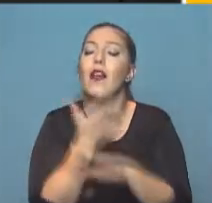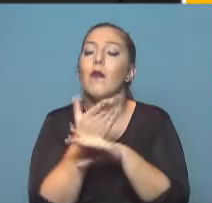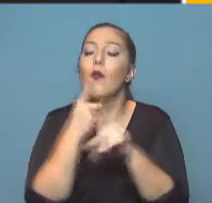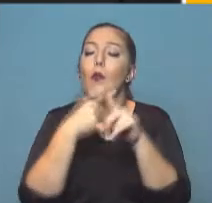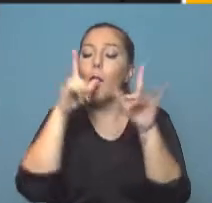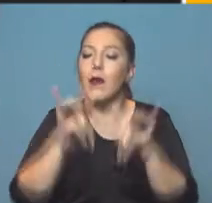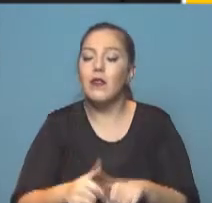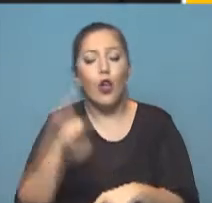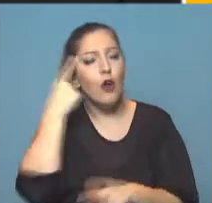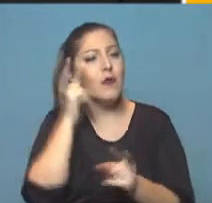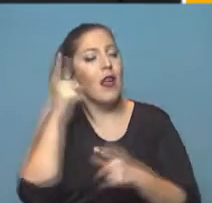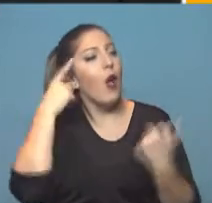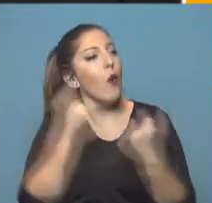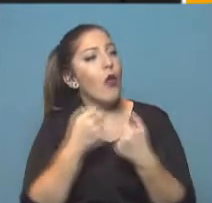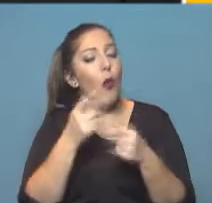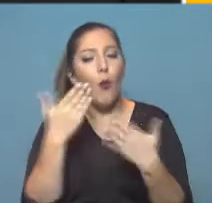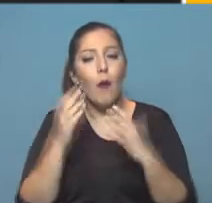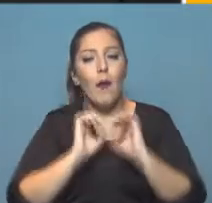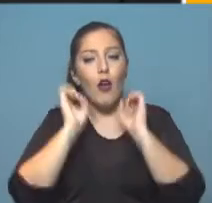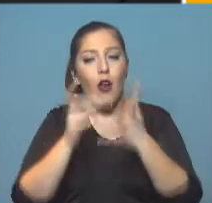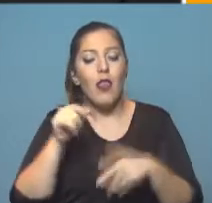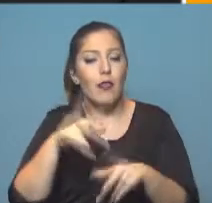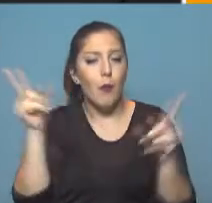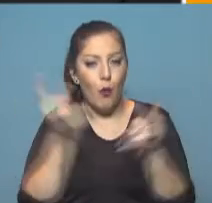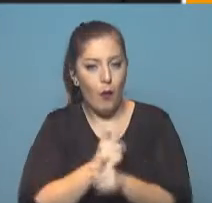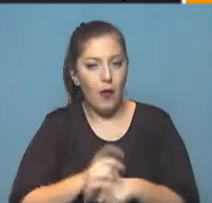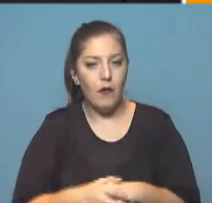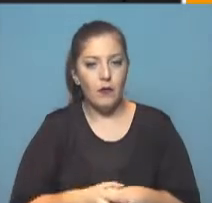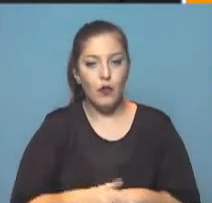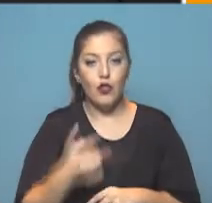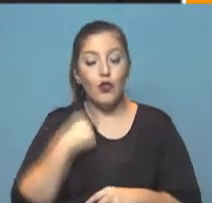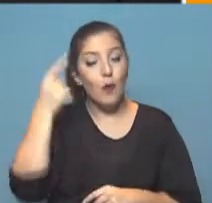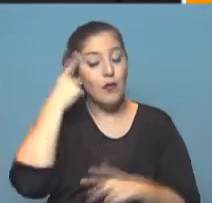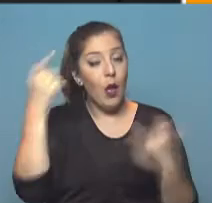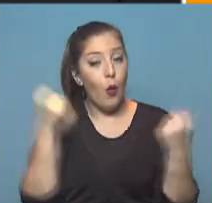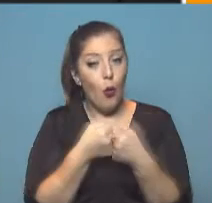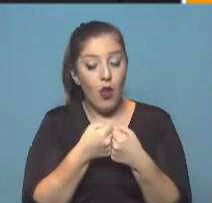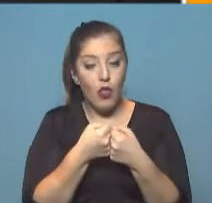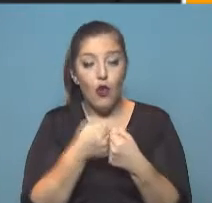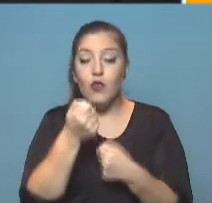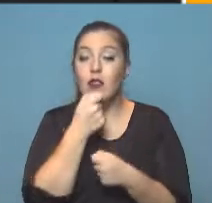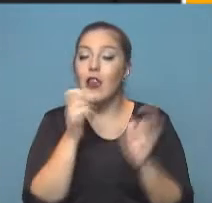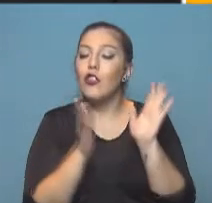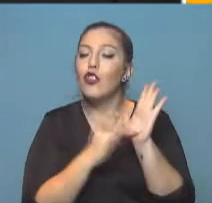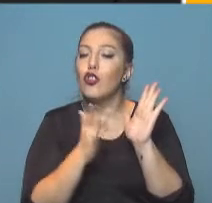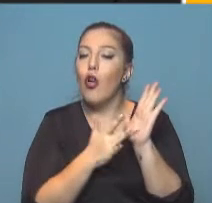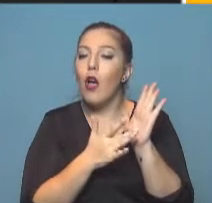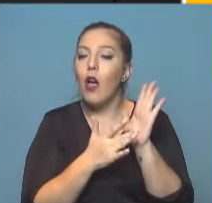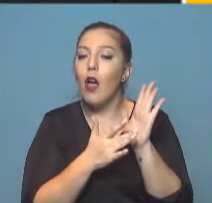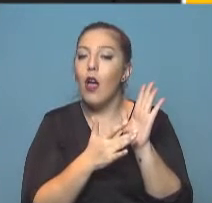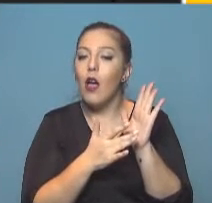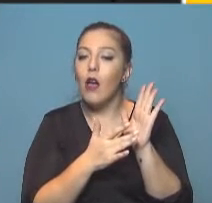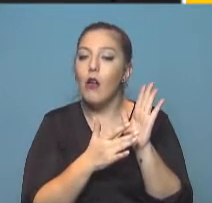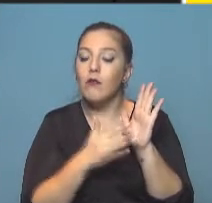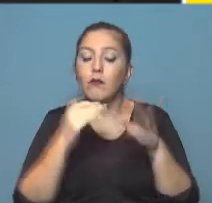acuerdo finalmente puede salir mejorado después de esta instancia? Yo creo que el acuerdo, si es tocado, abre una caja de Pandora